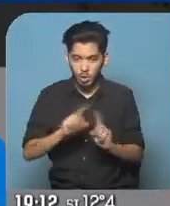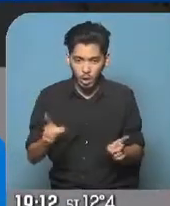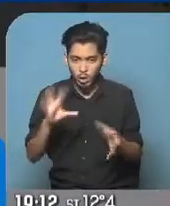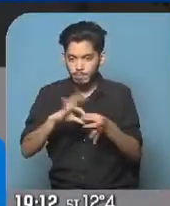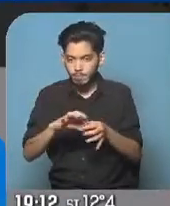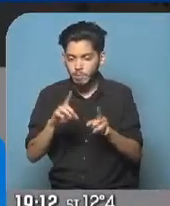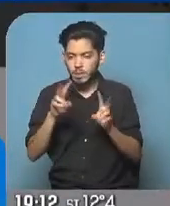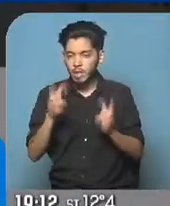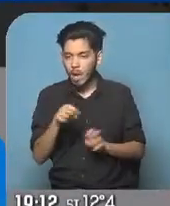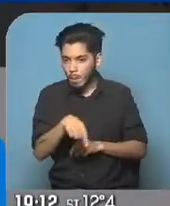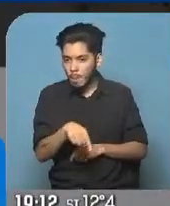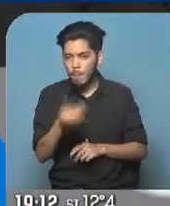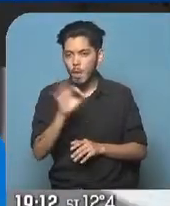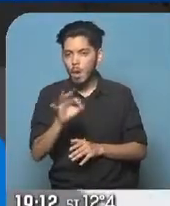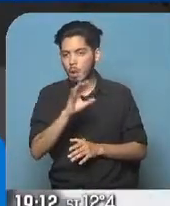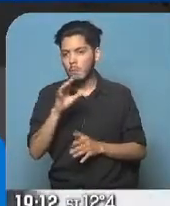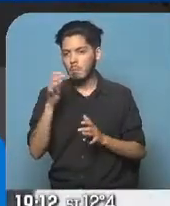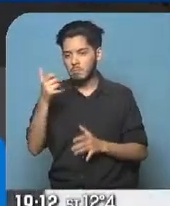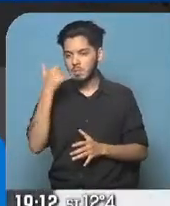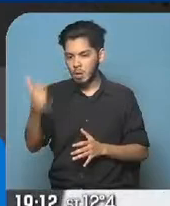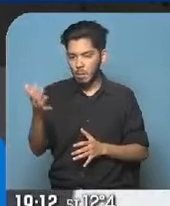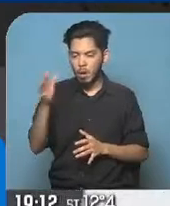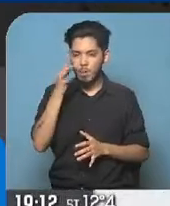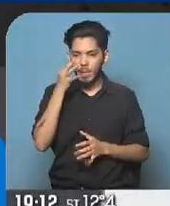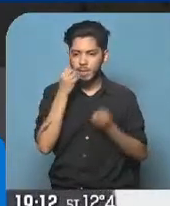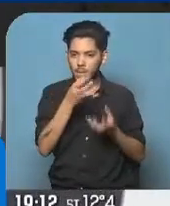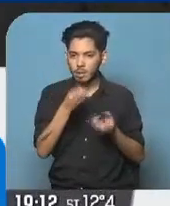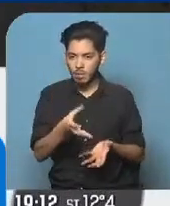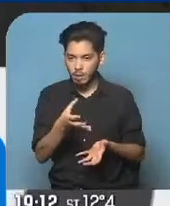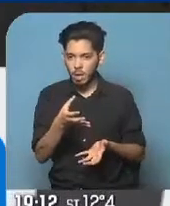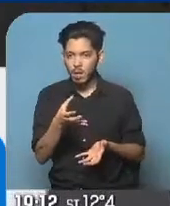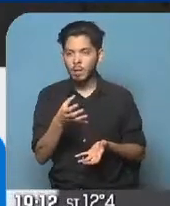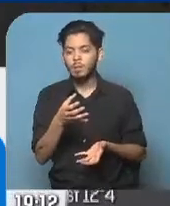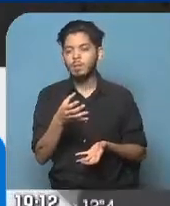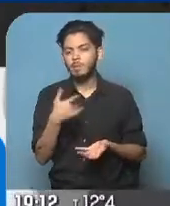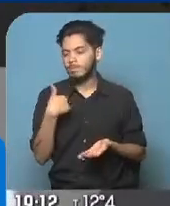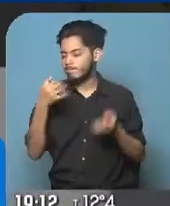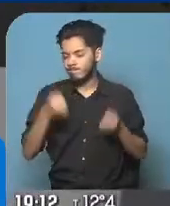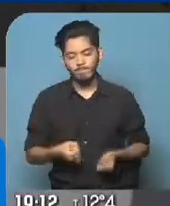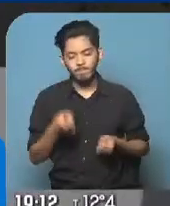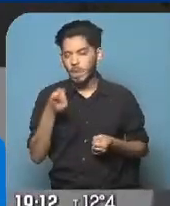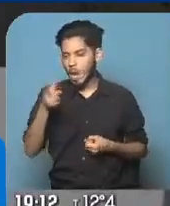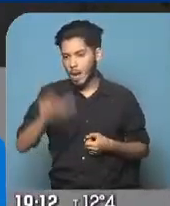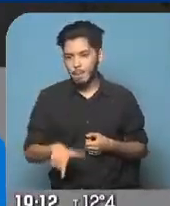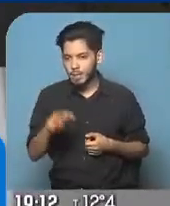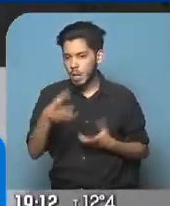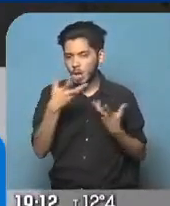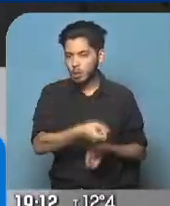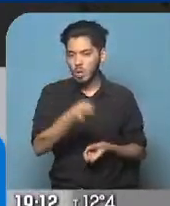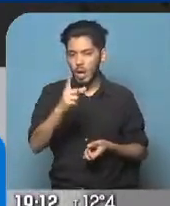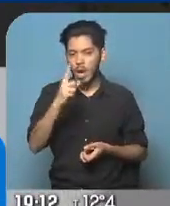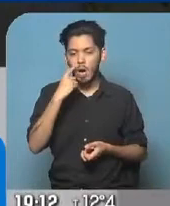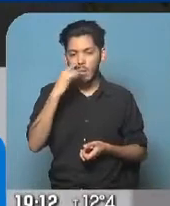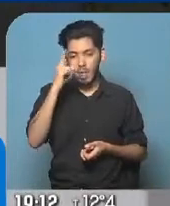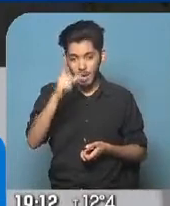le hayan hecho nada más que llamarlo para testificar estoy convencida de que fue la persona que lo ayudó a lagóstena